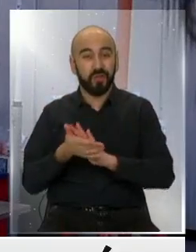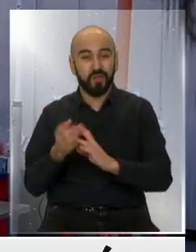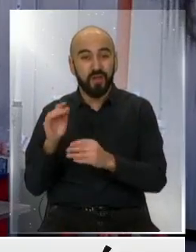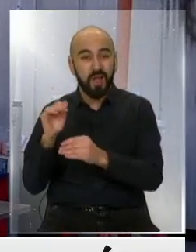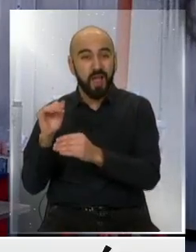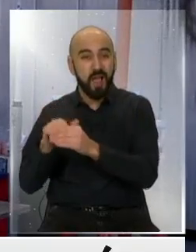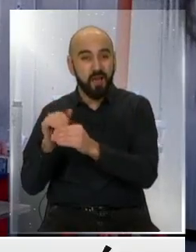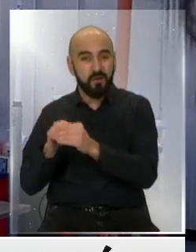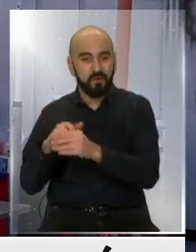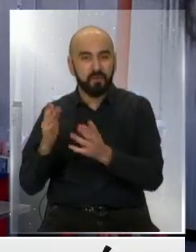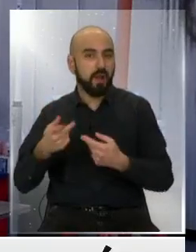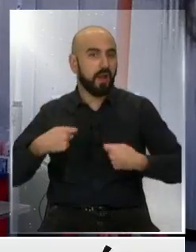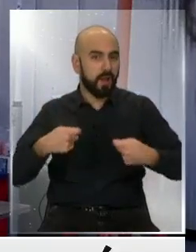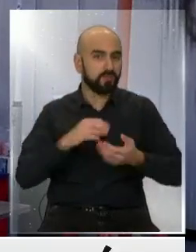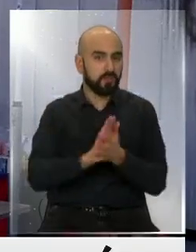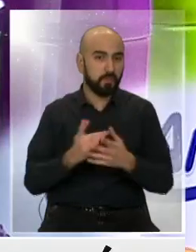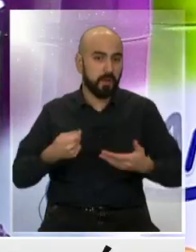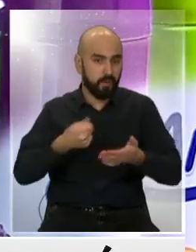ahorros.